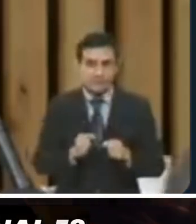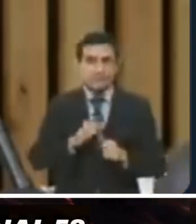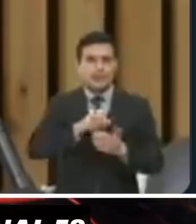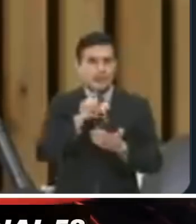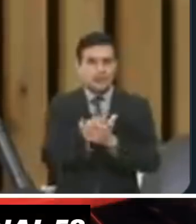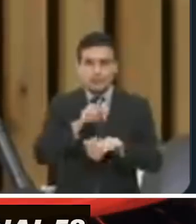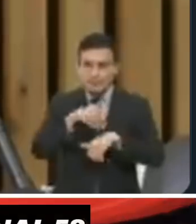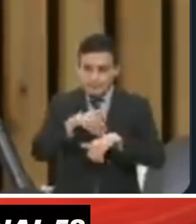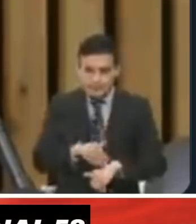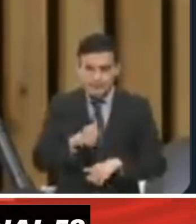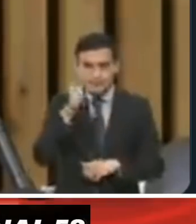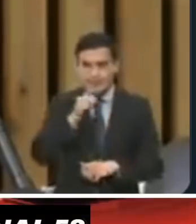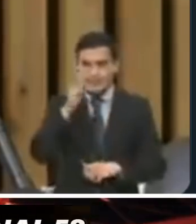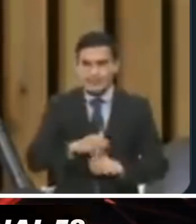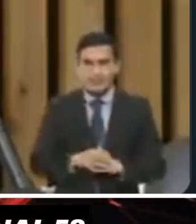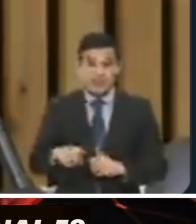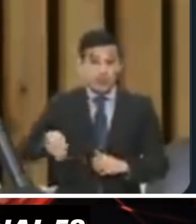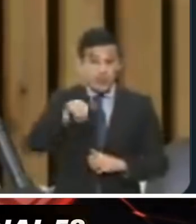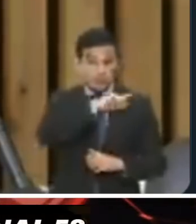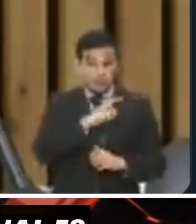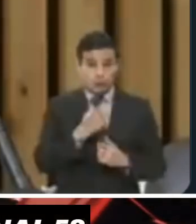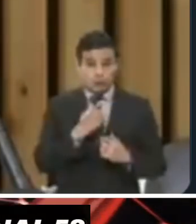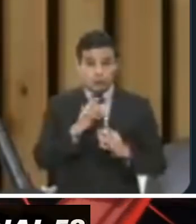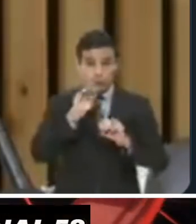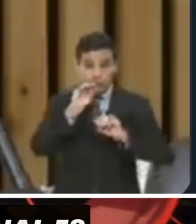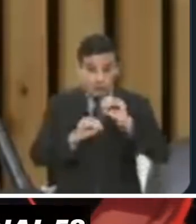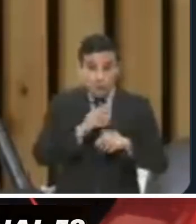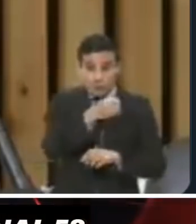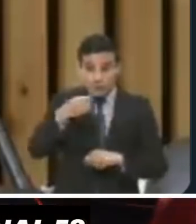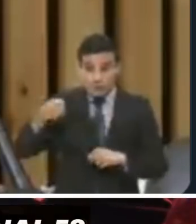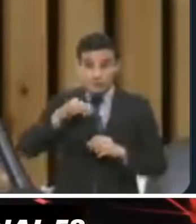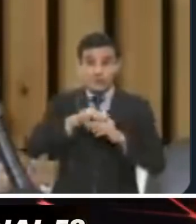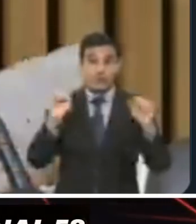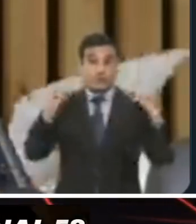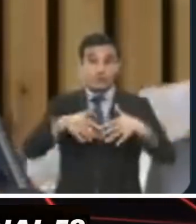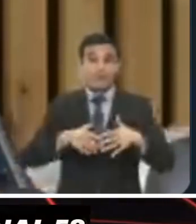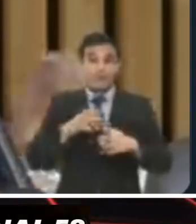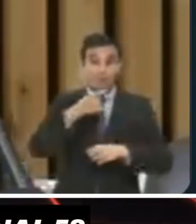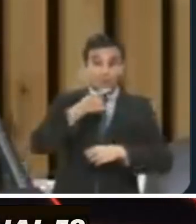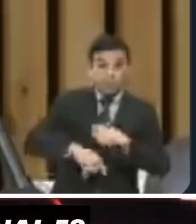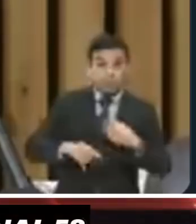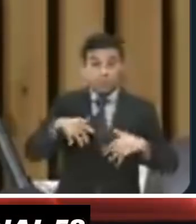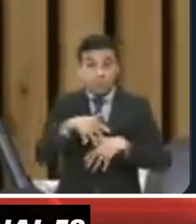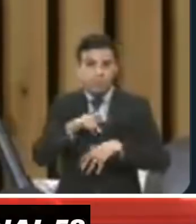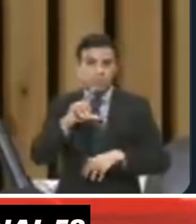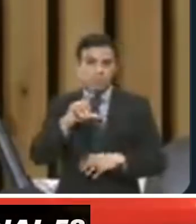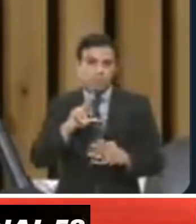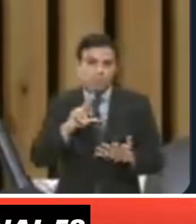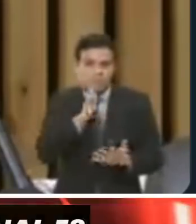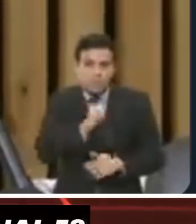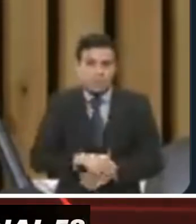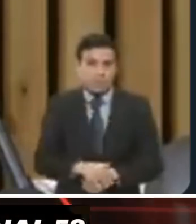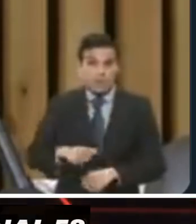pueda ser llevado a una revocación en caso de que esté haciendo malas cosas. Así que no venga a decir que es un